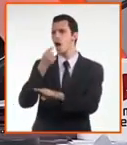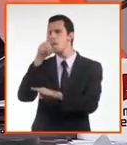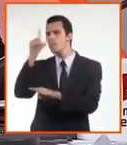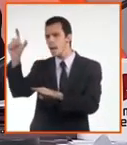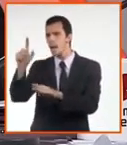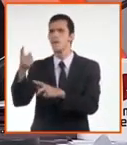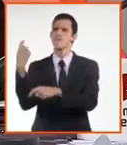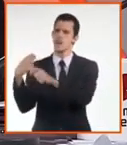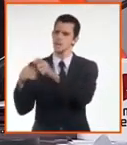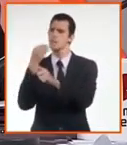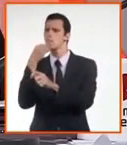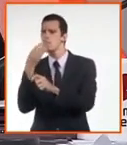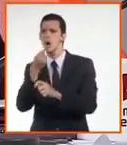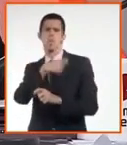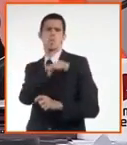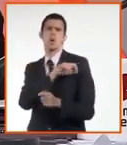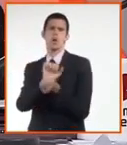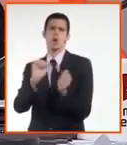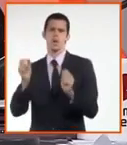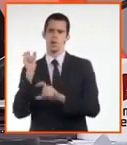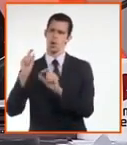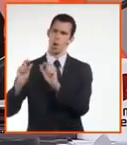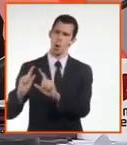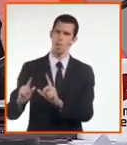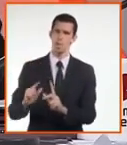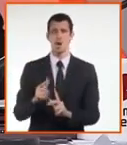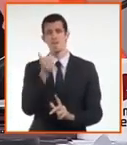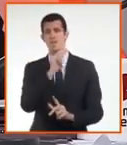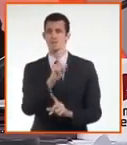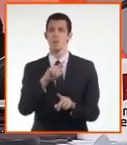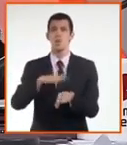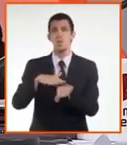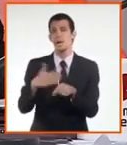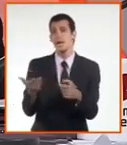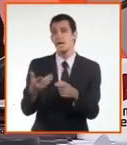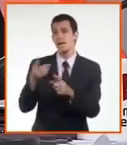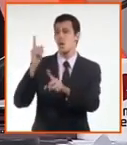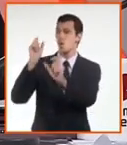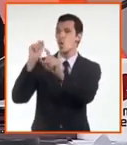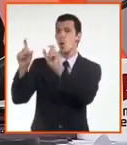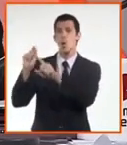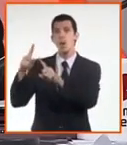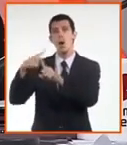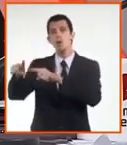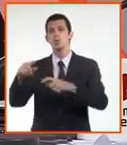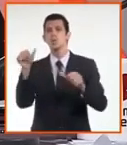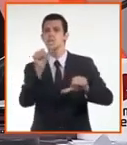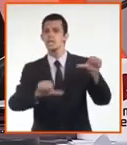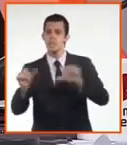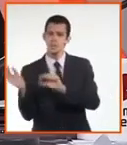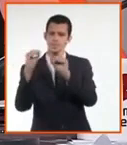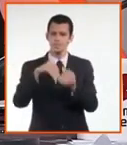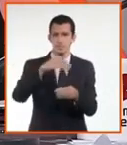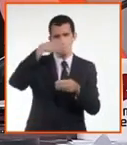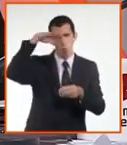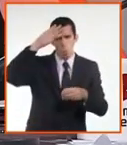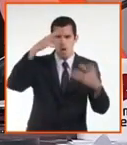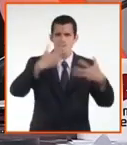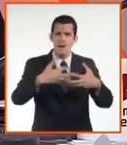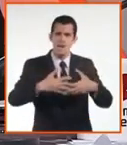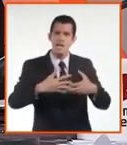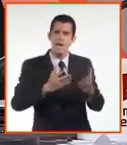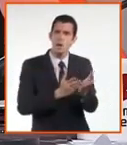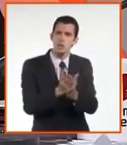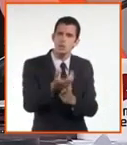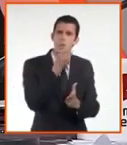primas que hay que traer para producir esos medicamentos como se siguen buscando alternativas como se hace por ejemplo en la producción